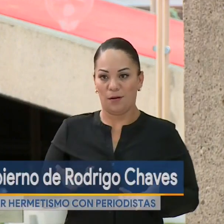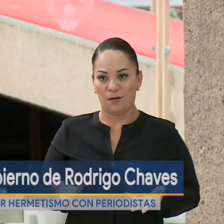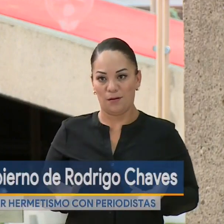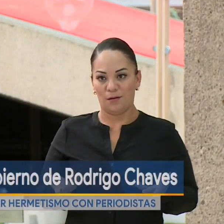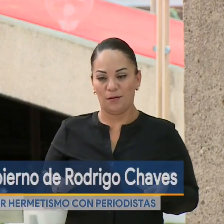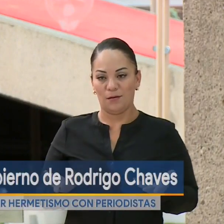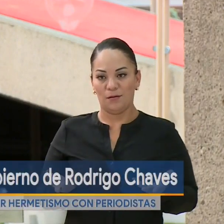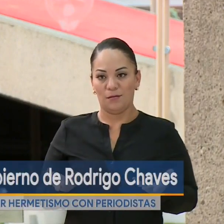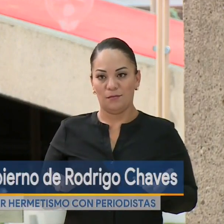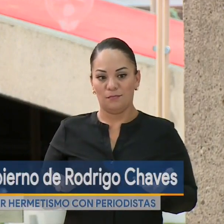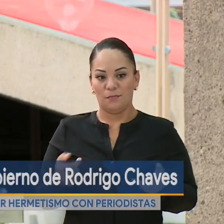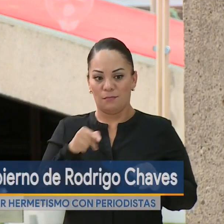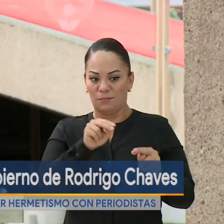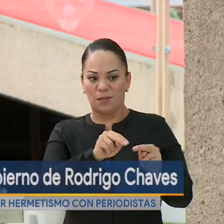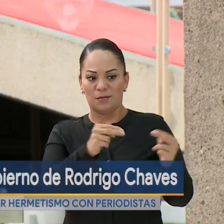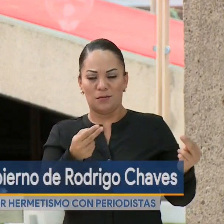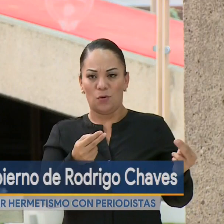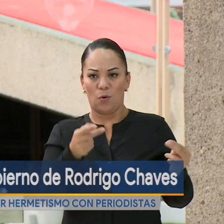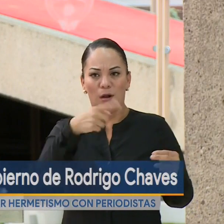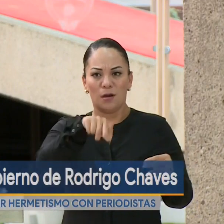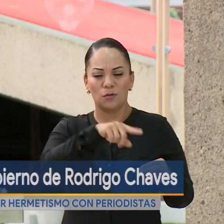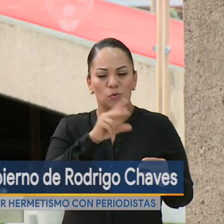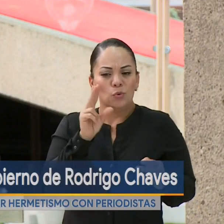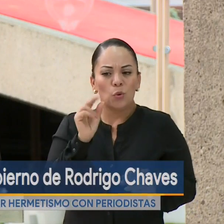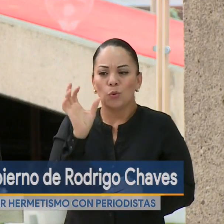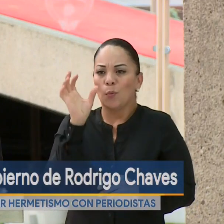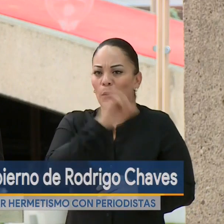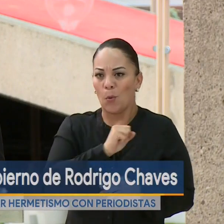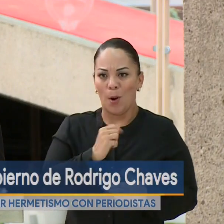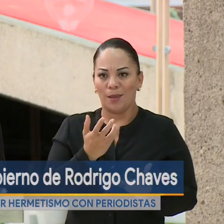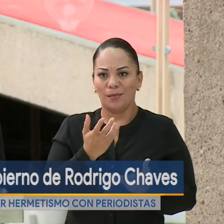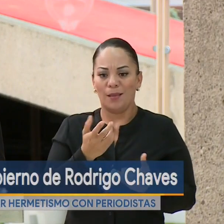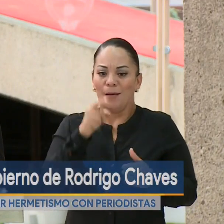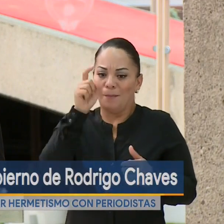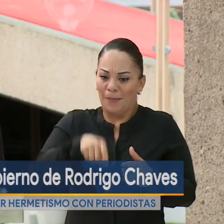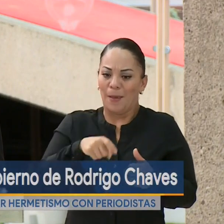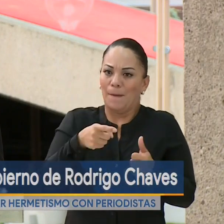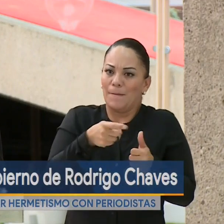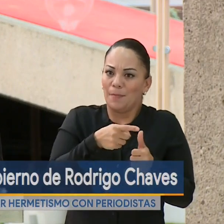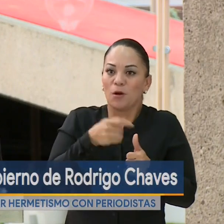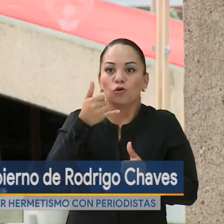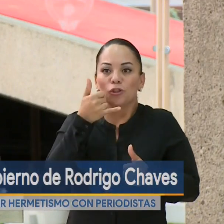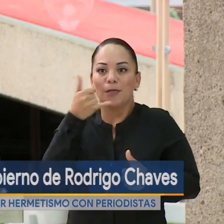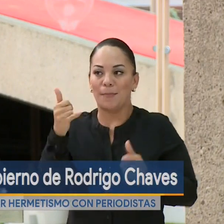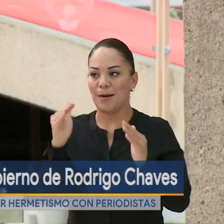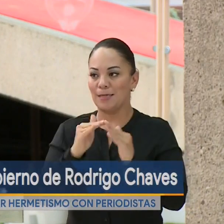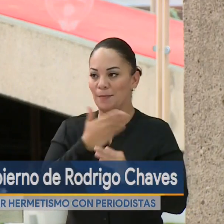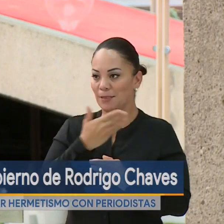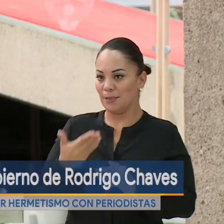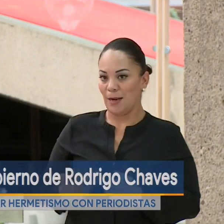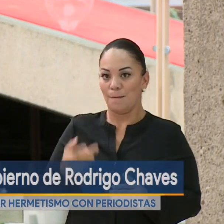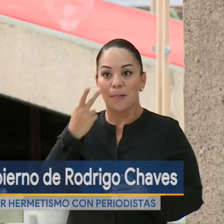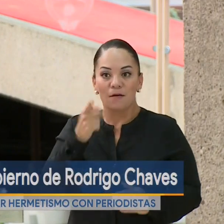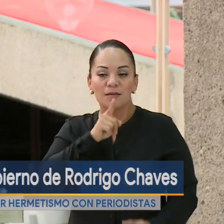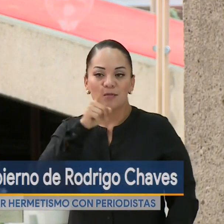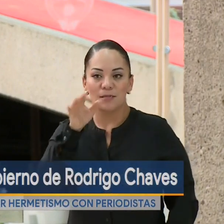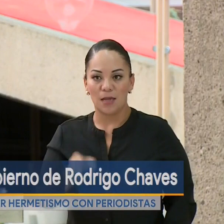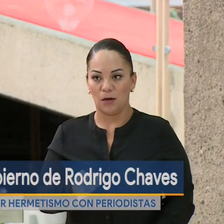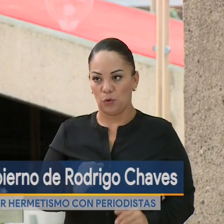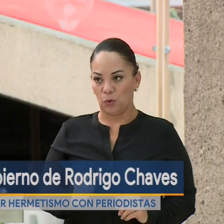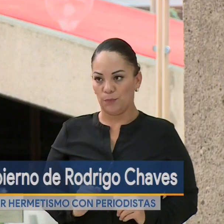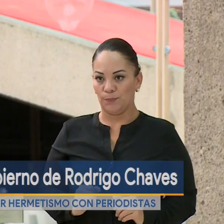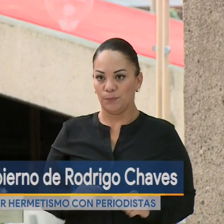tuvo el periódico la consideración de llamar a preguntar si era cierto. La